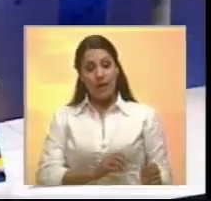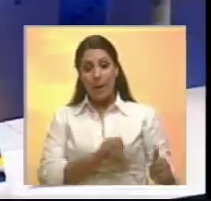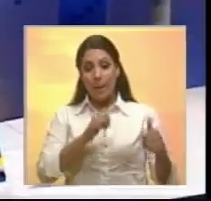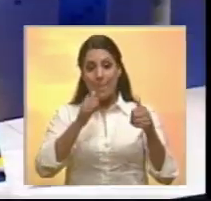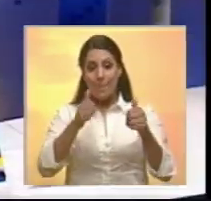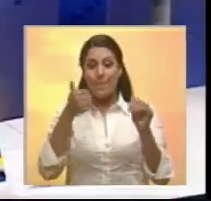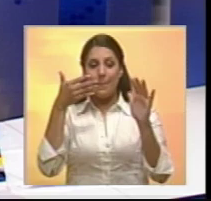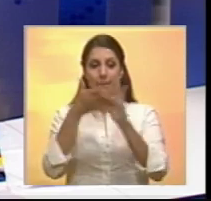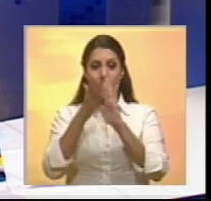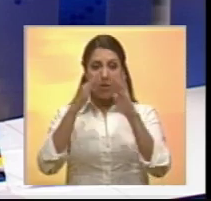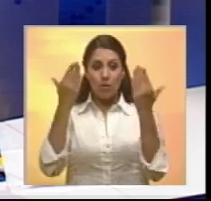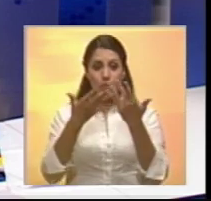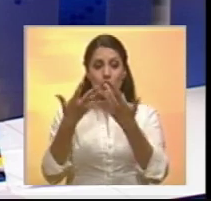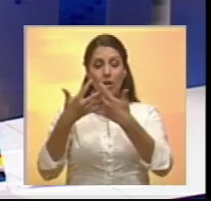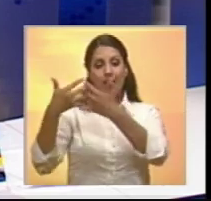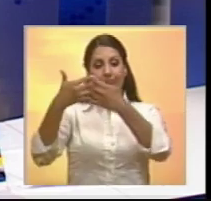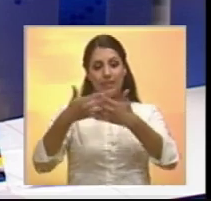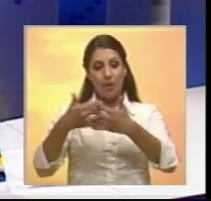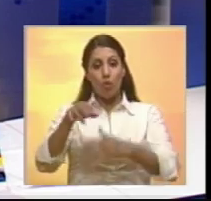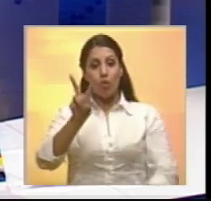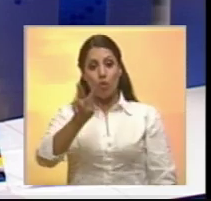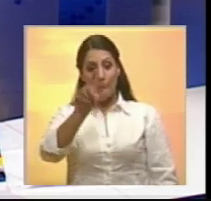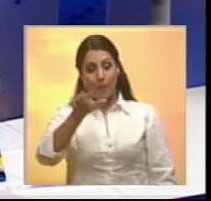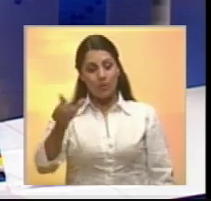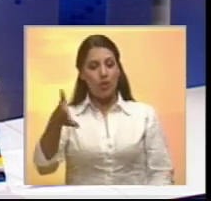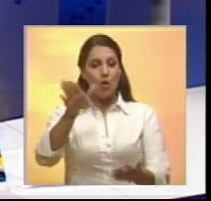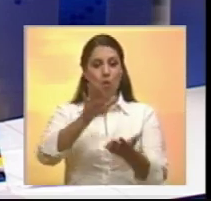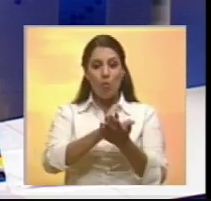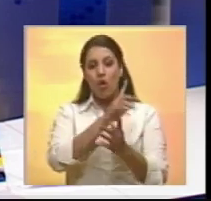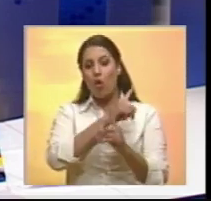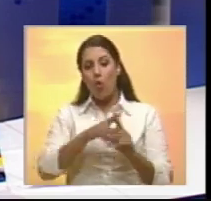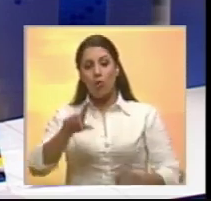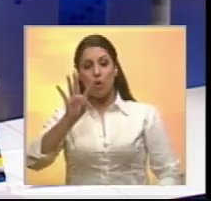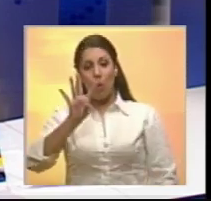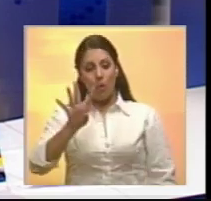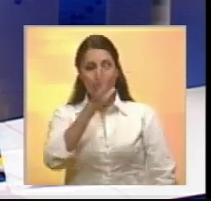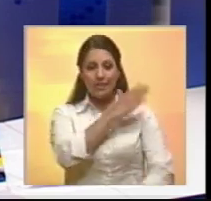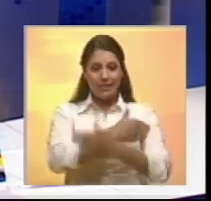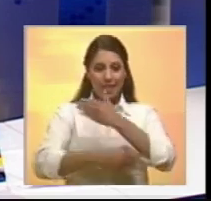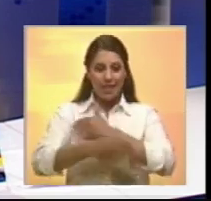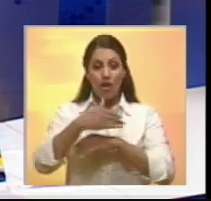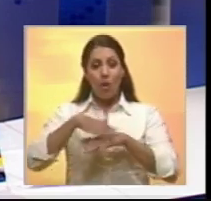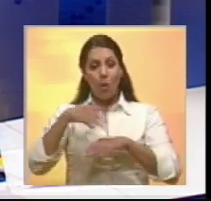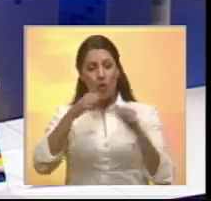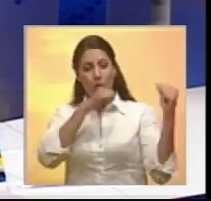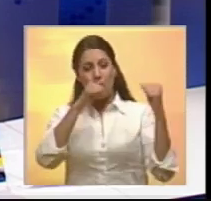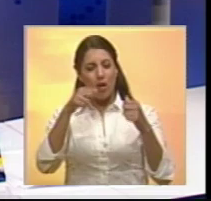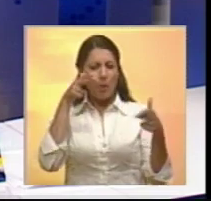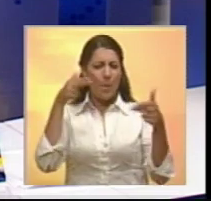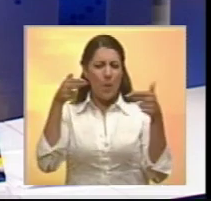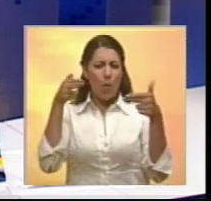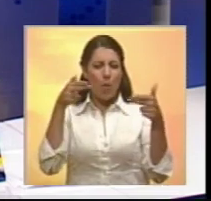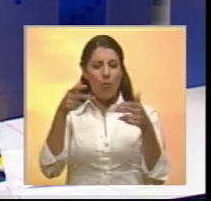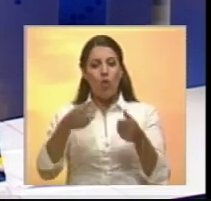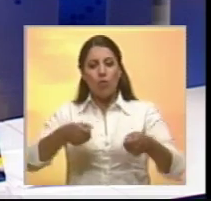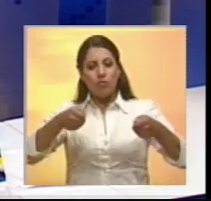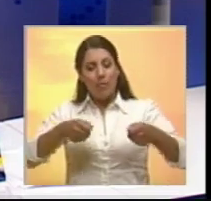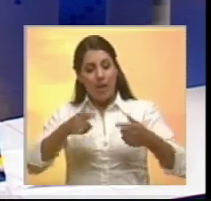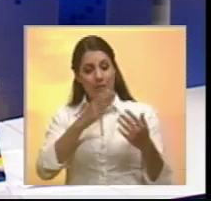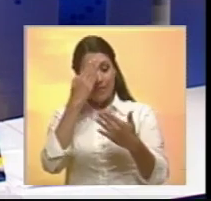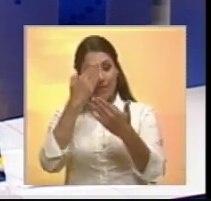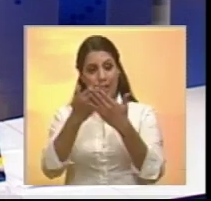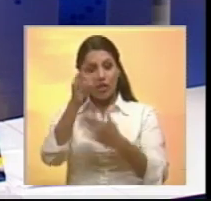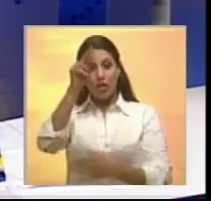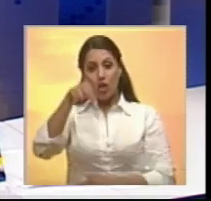Iniciamos lo que pasa en el mundo en Estados Unidos. 2 personas fallecieron y otras 4 resultaron heridas tras un tiroteo registrado frente a un supermercado